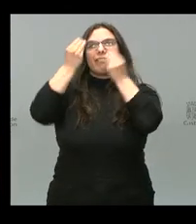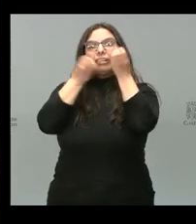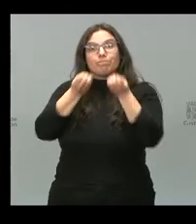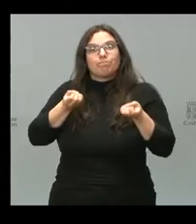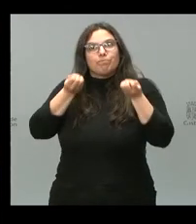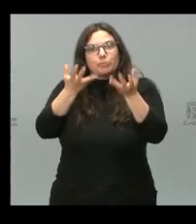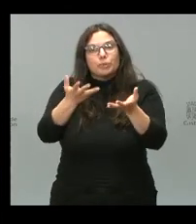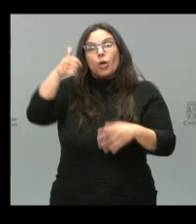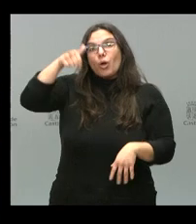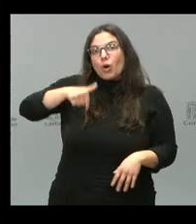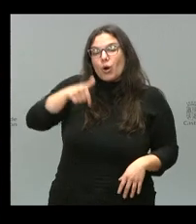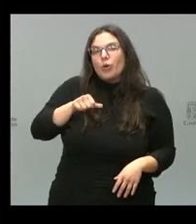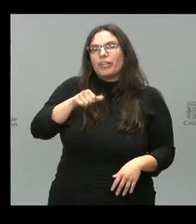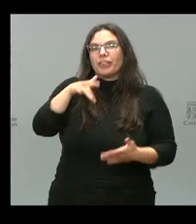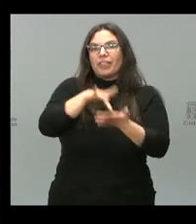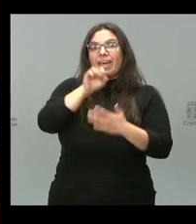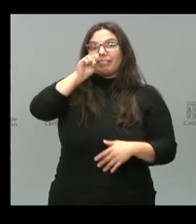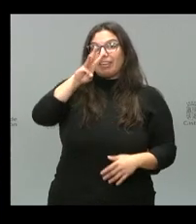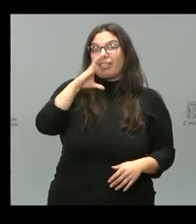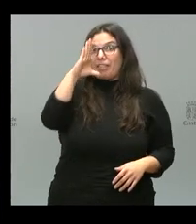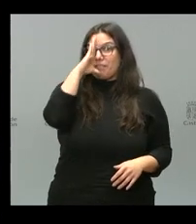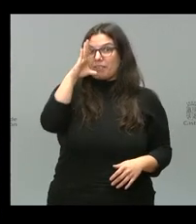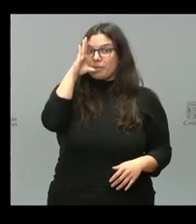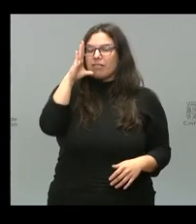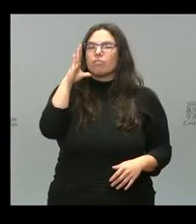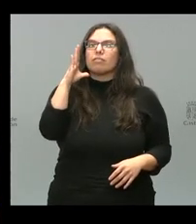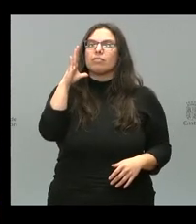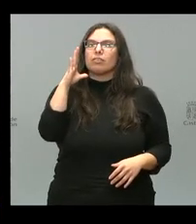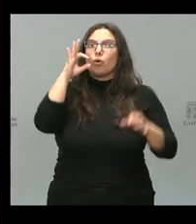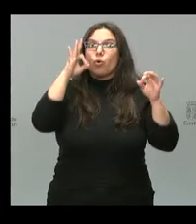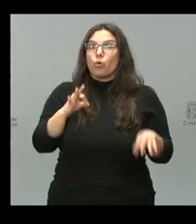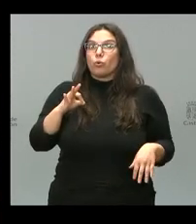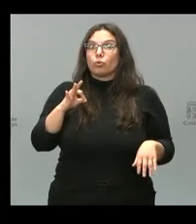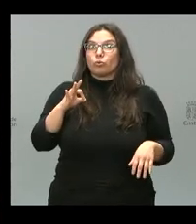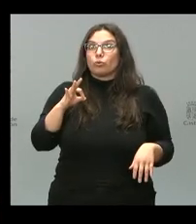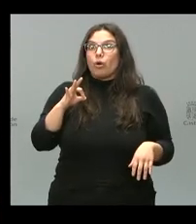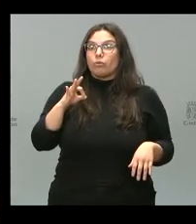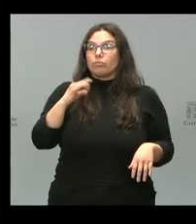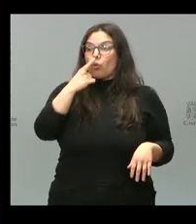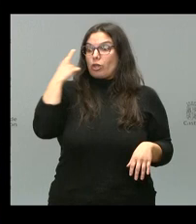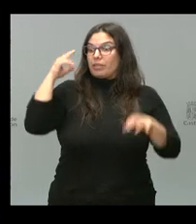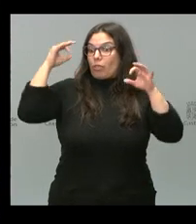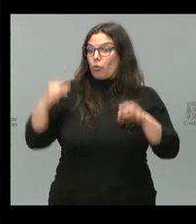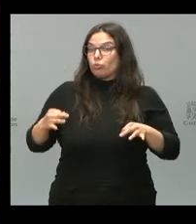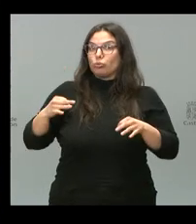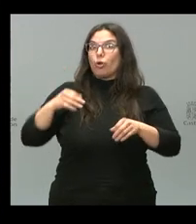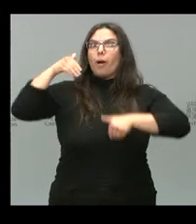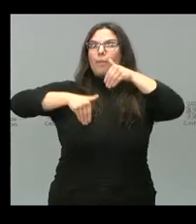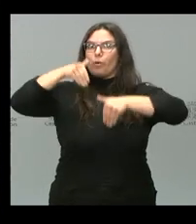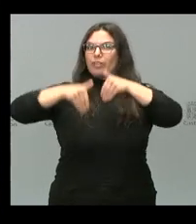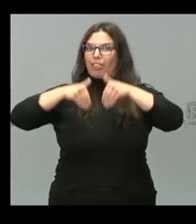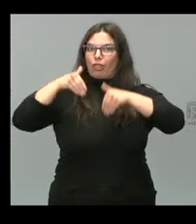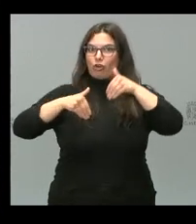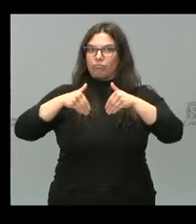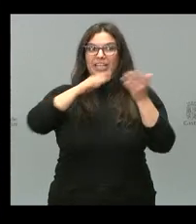hoy un 13 de febrero hace un año estábamos votando estábamos participando todas